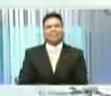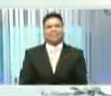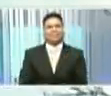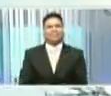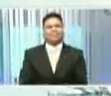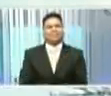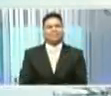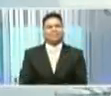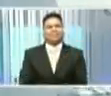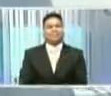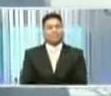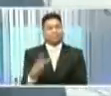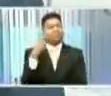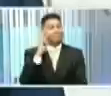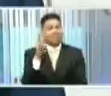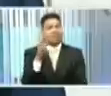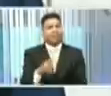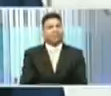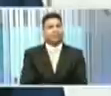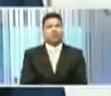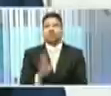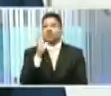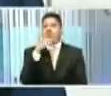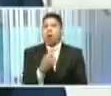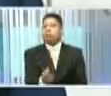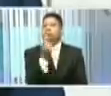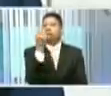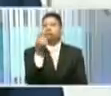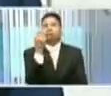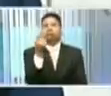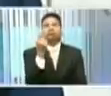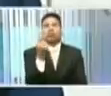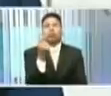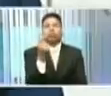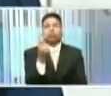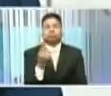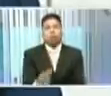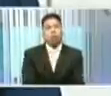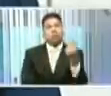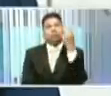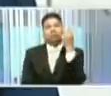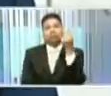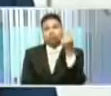Miren, no ha habido un solo percance jamás.